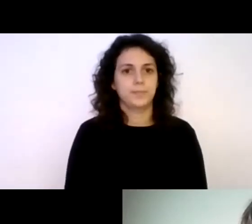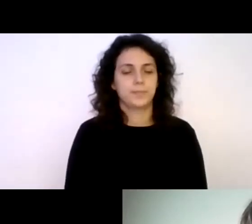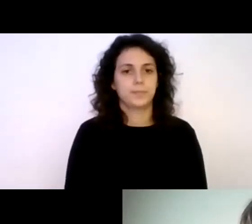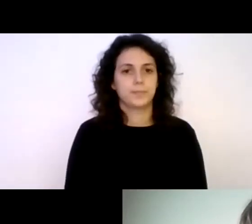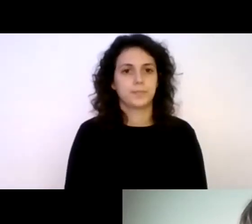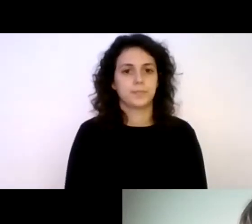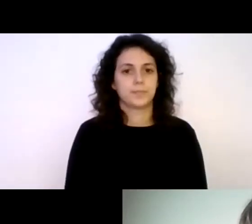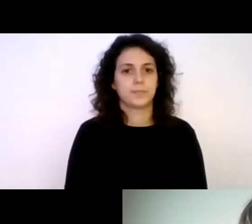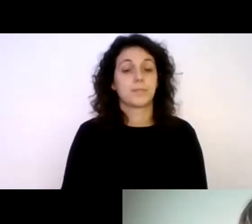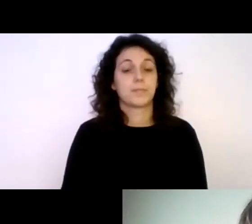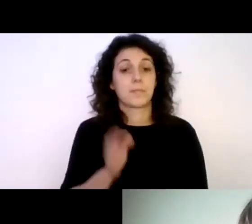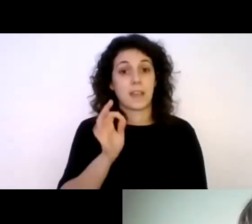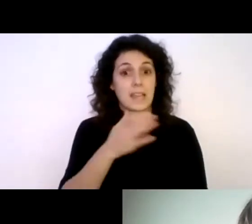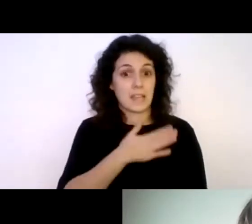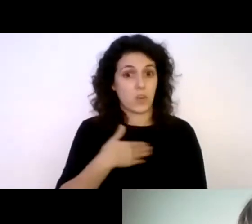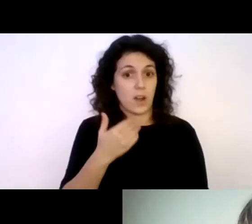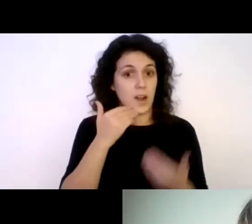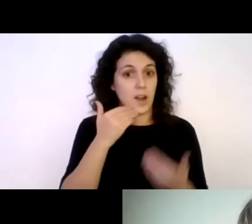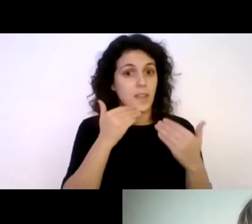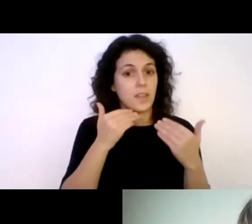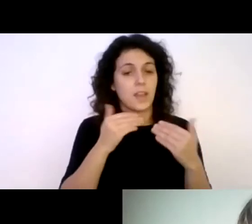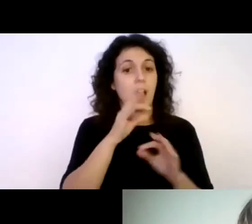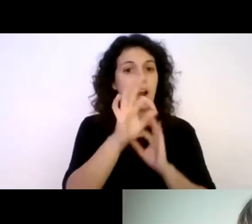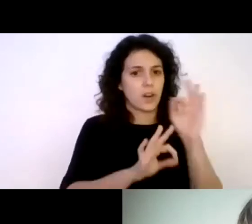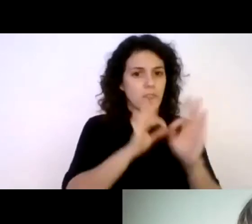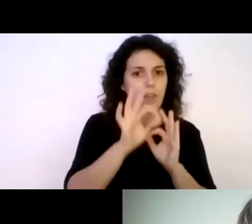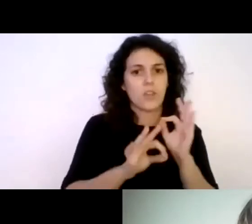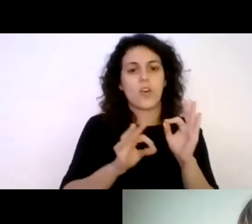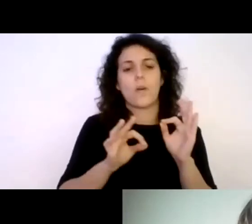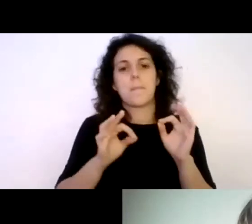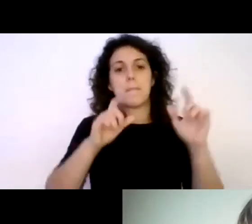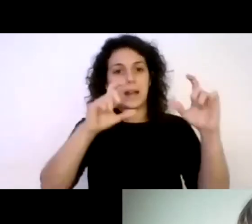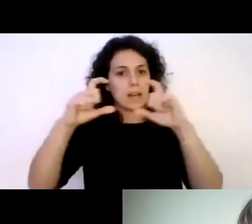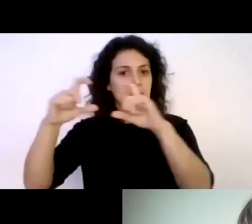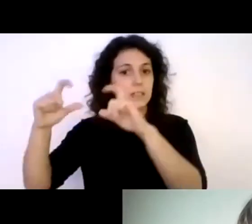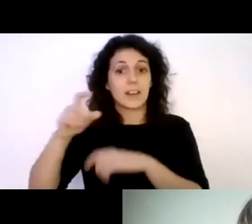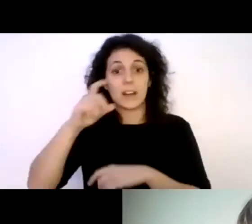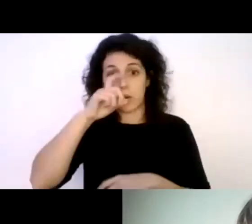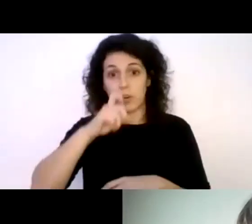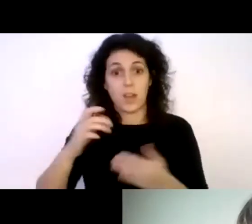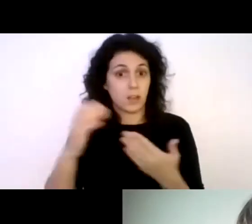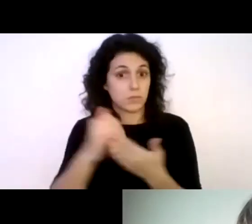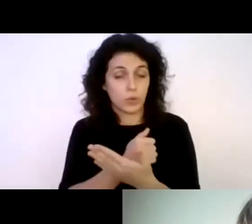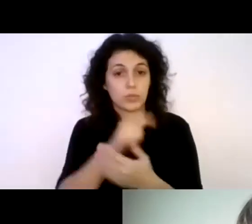De verdad, quiero agradecer a todo el mundo, a la organización, a los panelistas, y recordar a todo el mundo que,